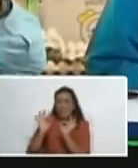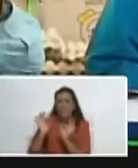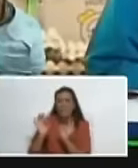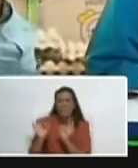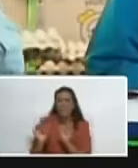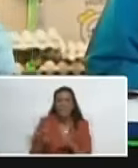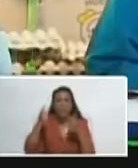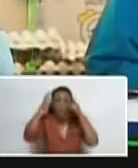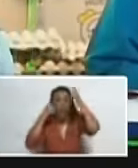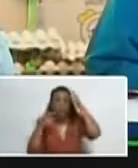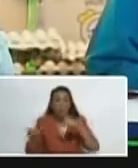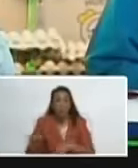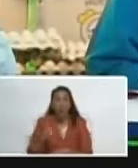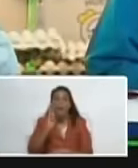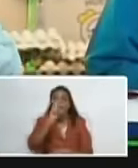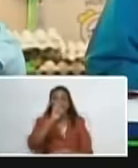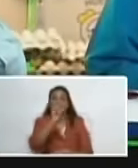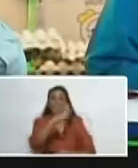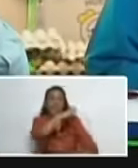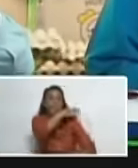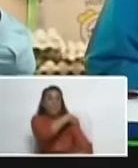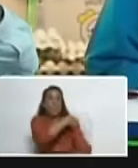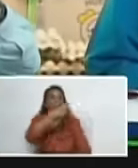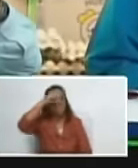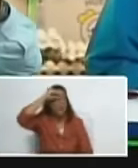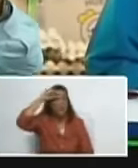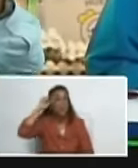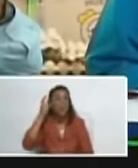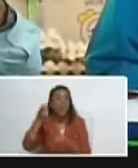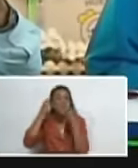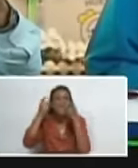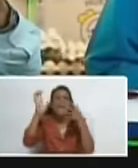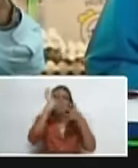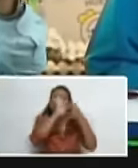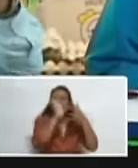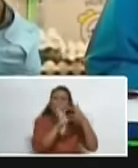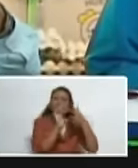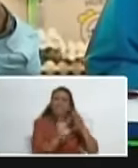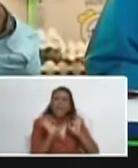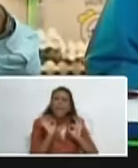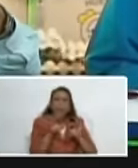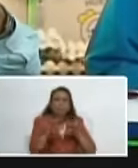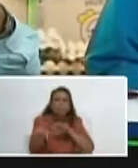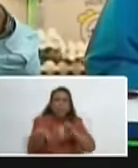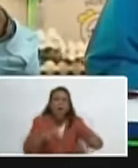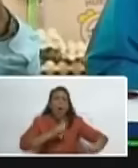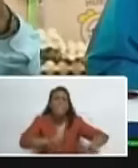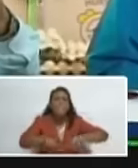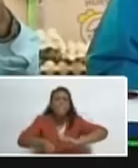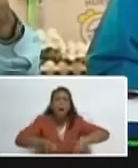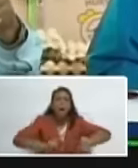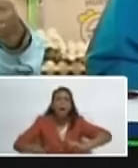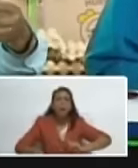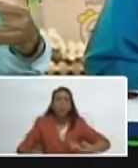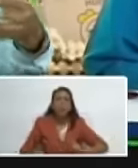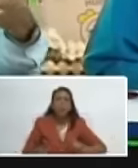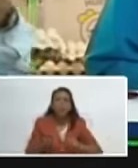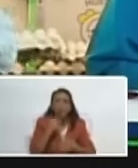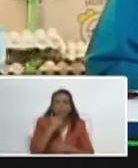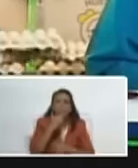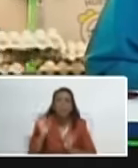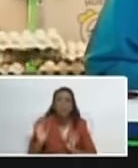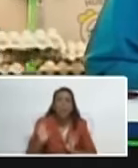específicamente de un estratega, el general Padrino, que me enseñó lo que es la estrategia de